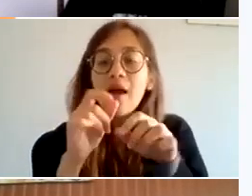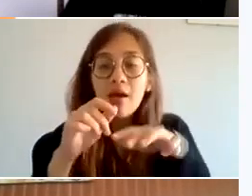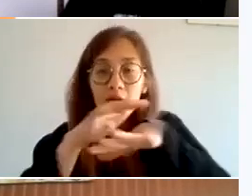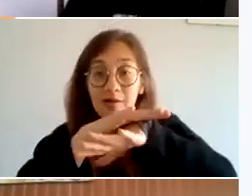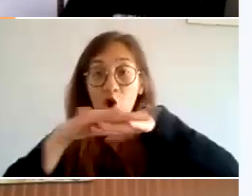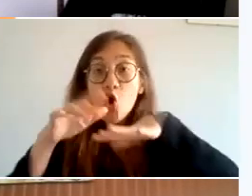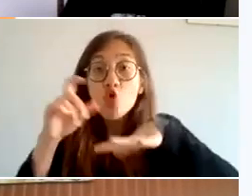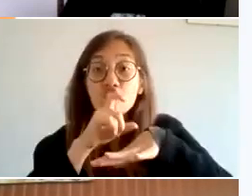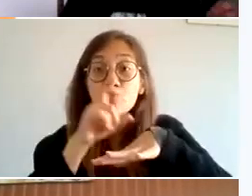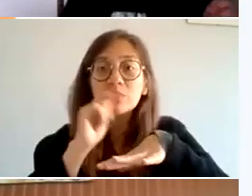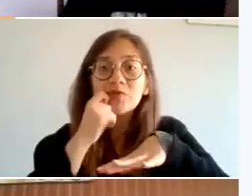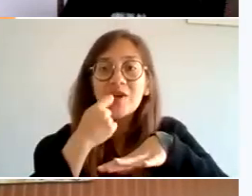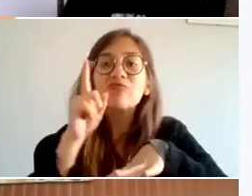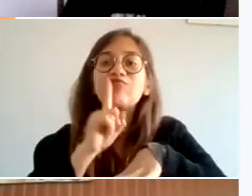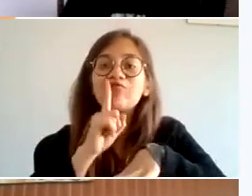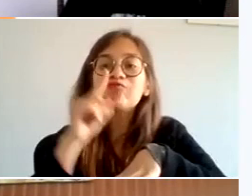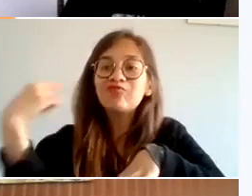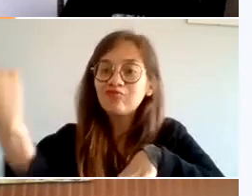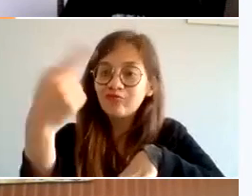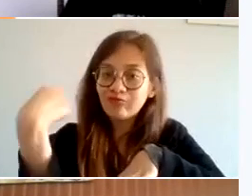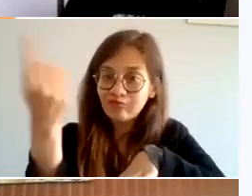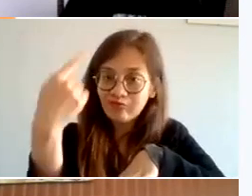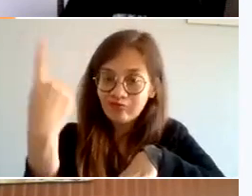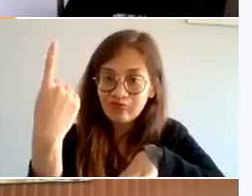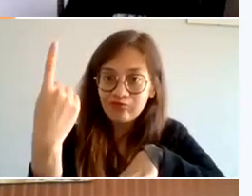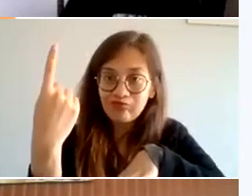Aquí hay muchas más zonas que tienen mucha más conectividad y